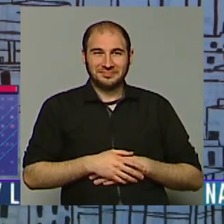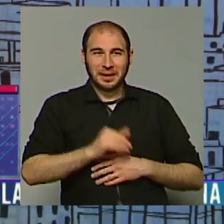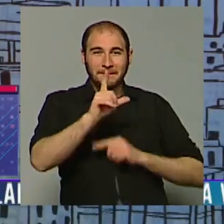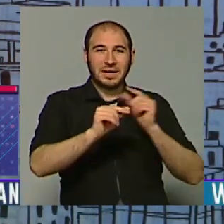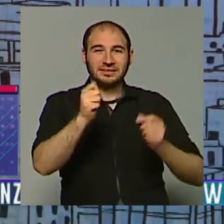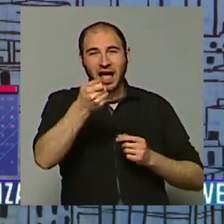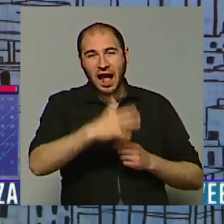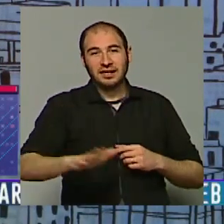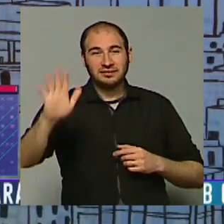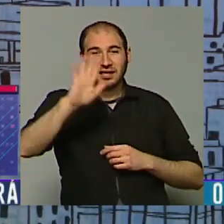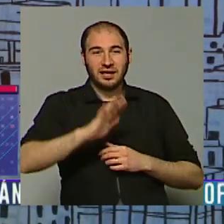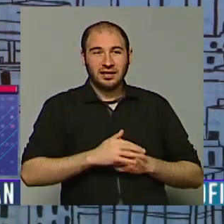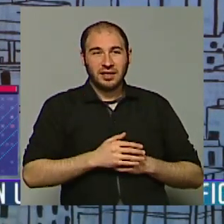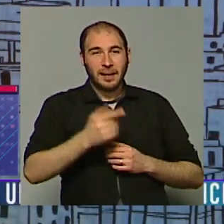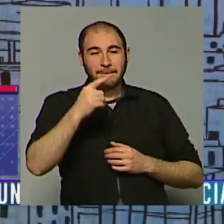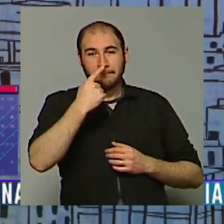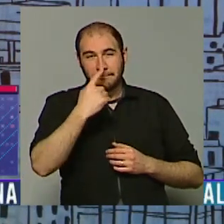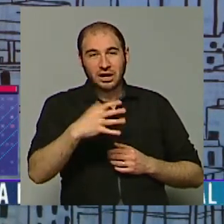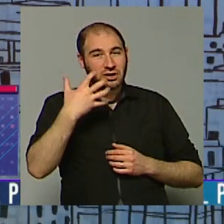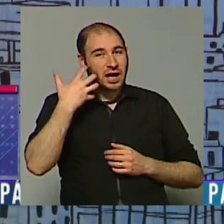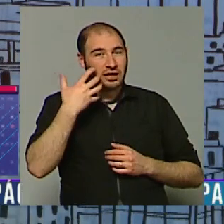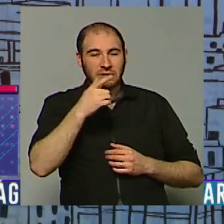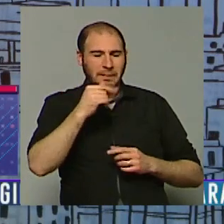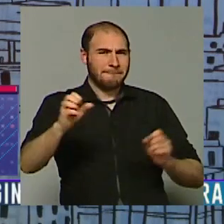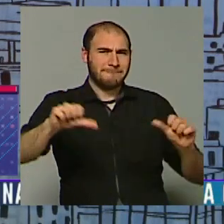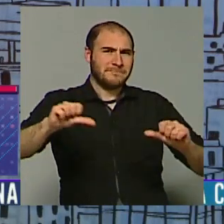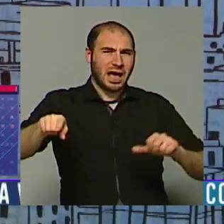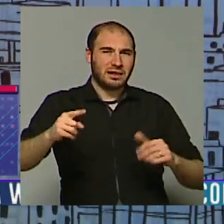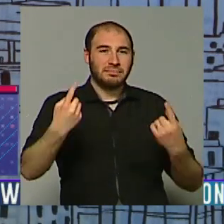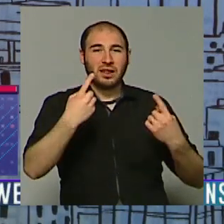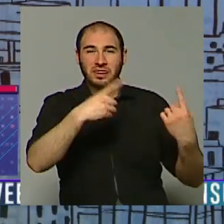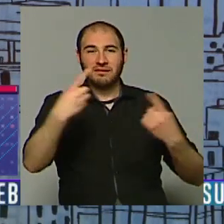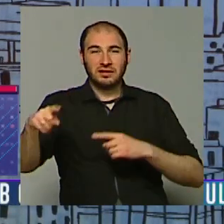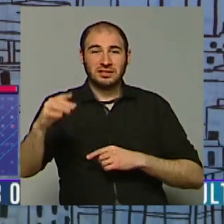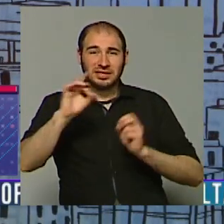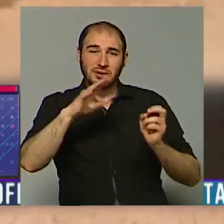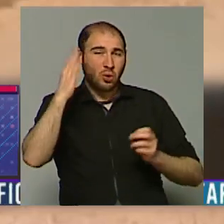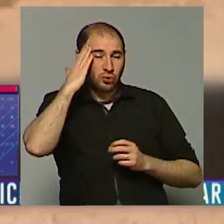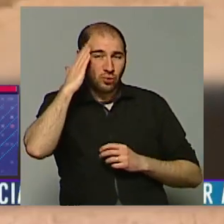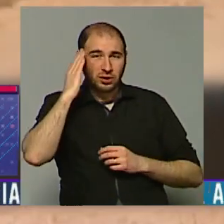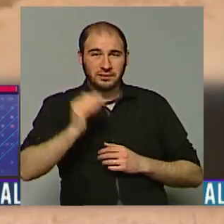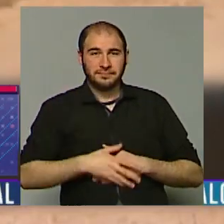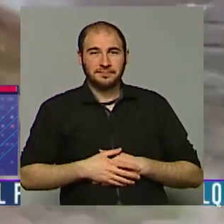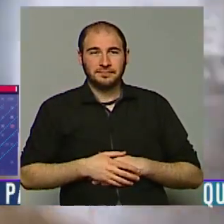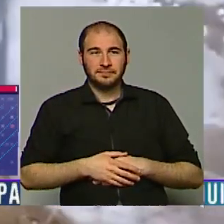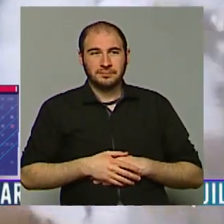países de Asia, por ejemplo, se comen perros o gatos y a nosotros nos parece un horror, pero la diferencia es netamente cultural. Como decía